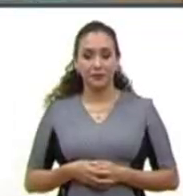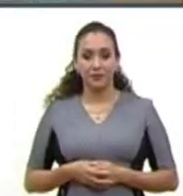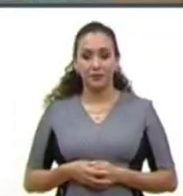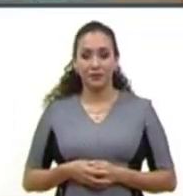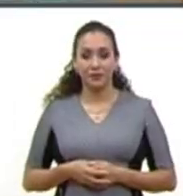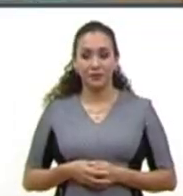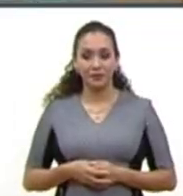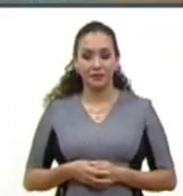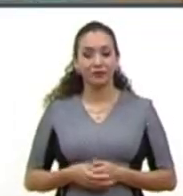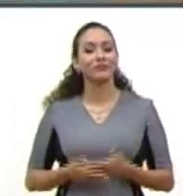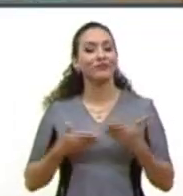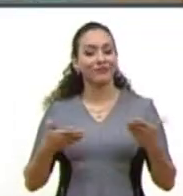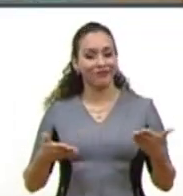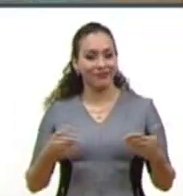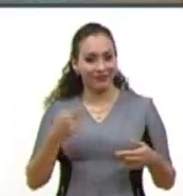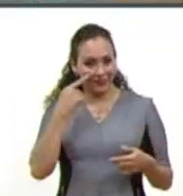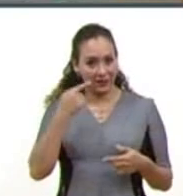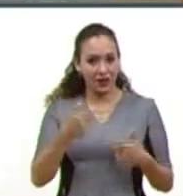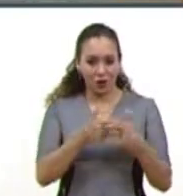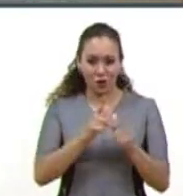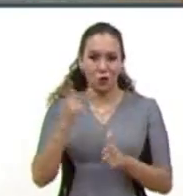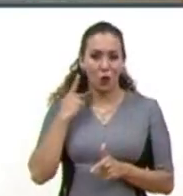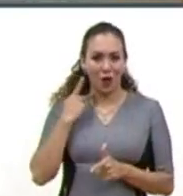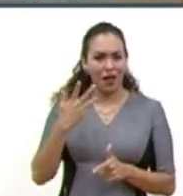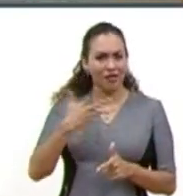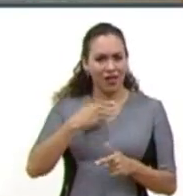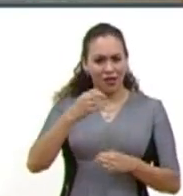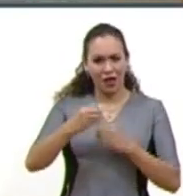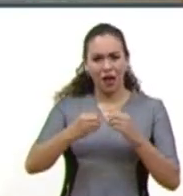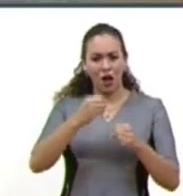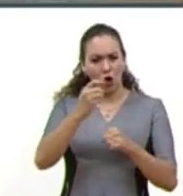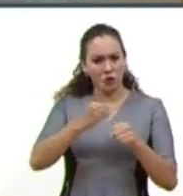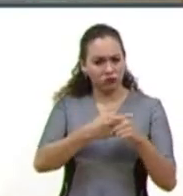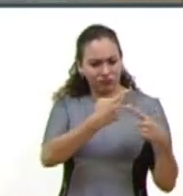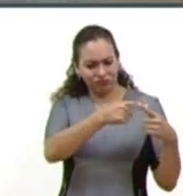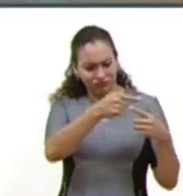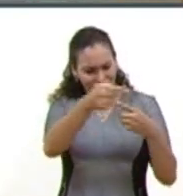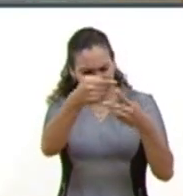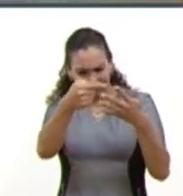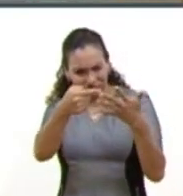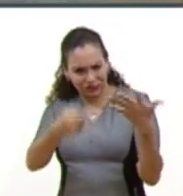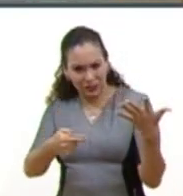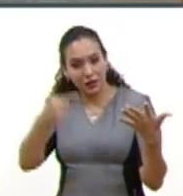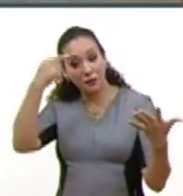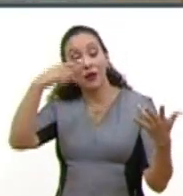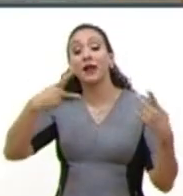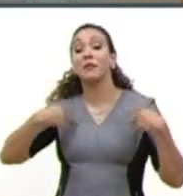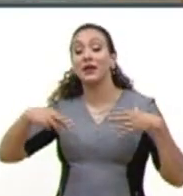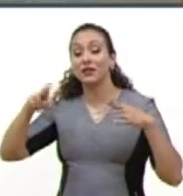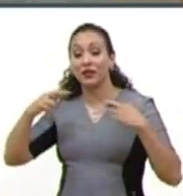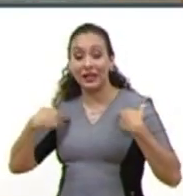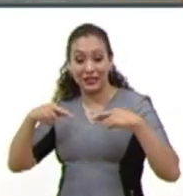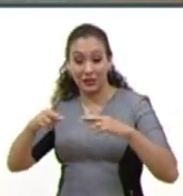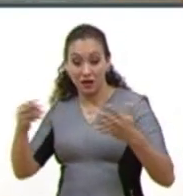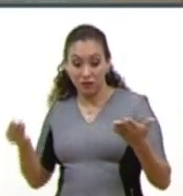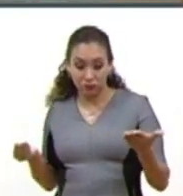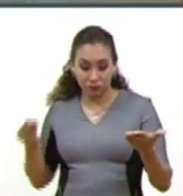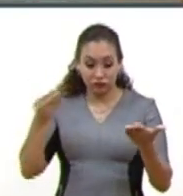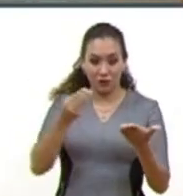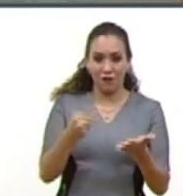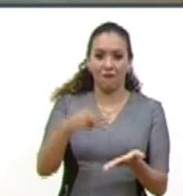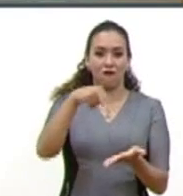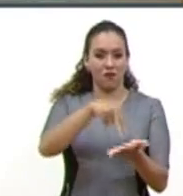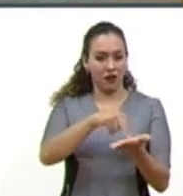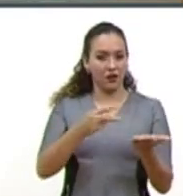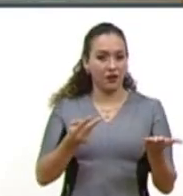Es decir, el partido político tenía un abanico de posibilidades para efecto de que sus representantes acudieran a impugnar estos